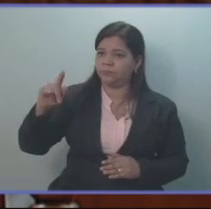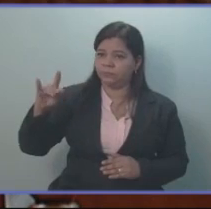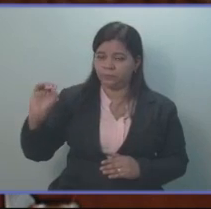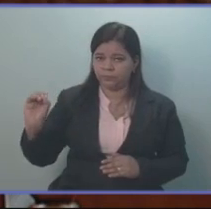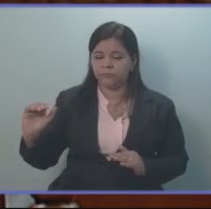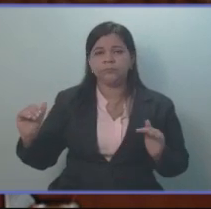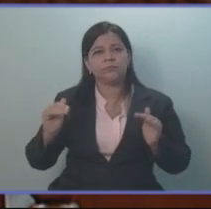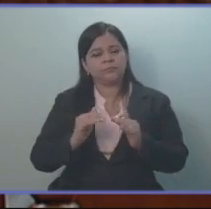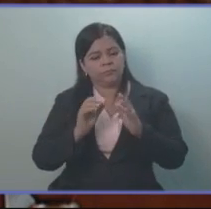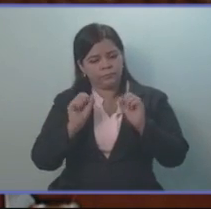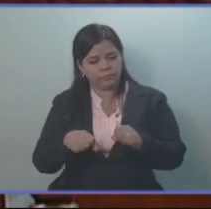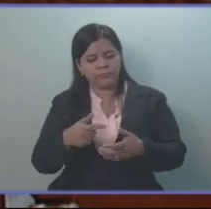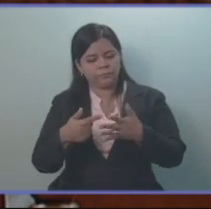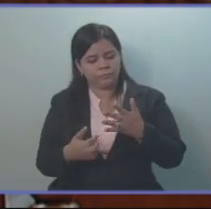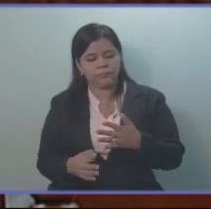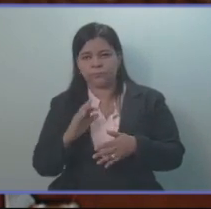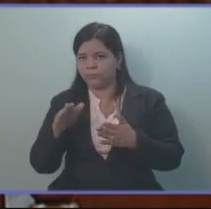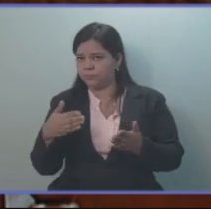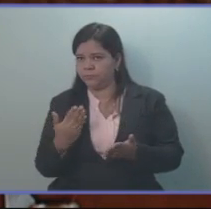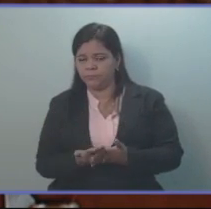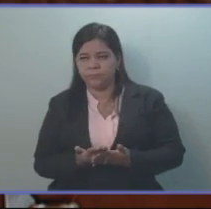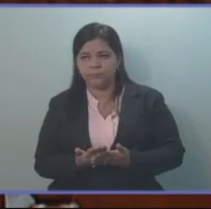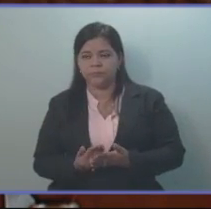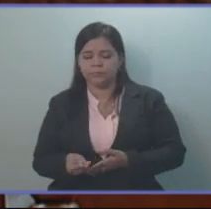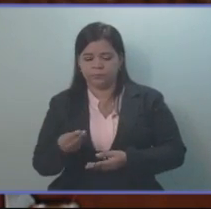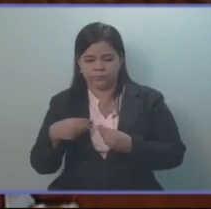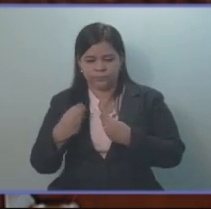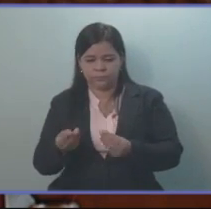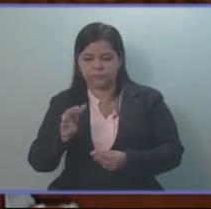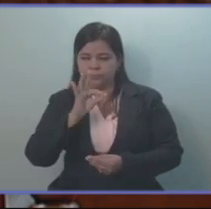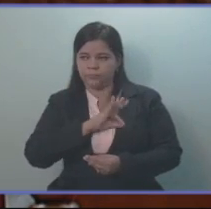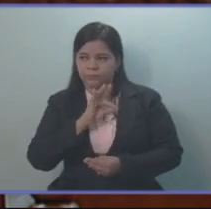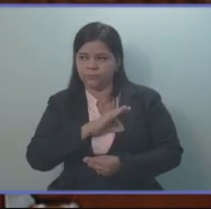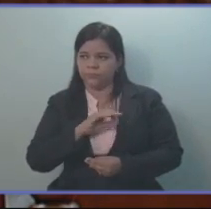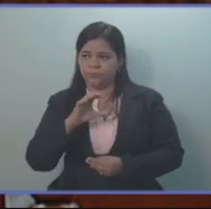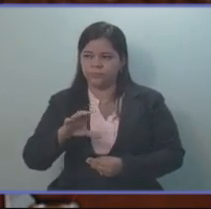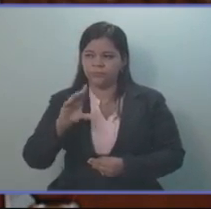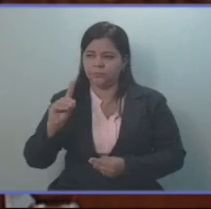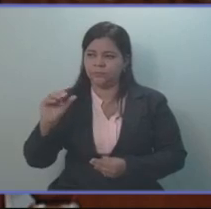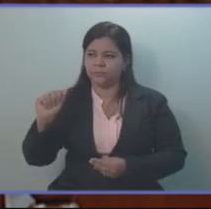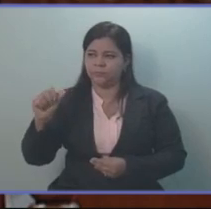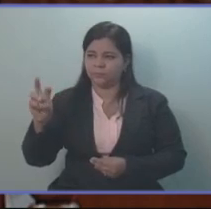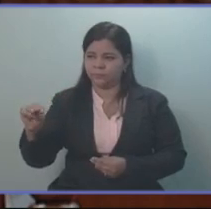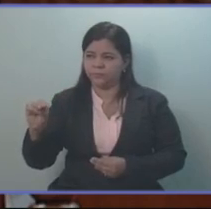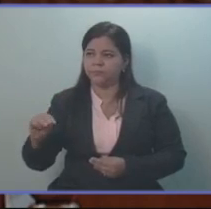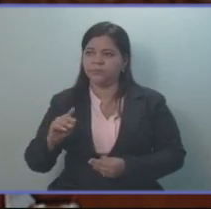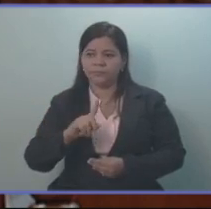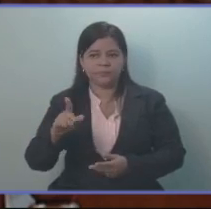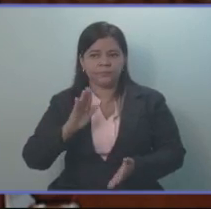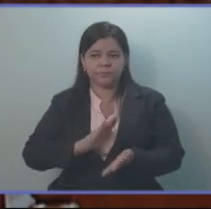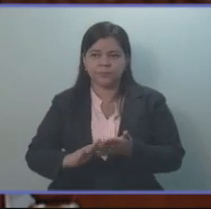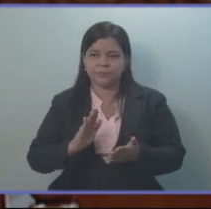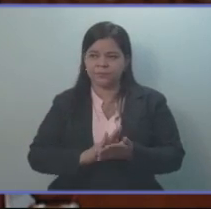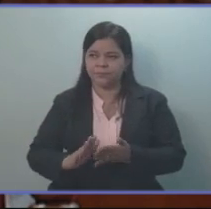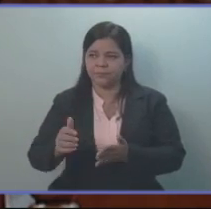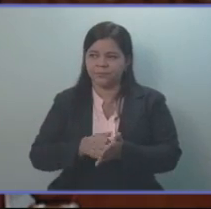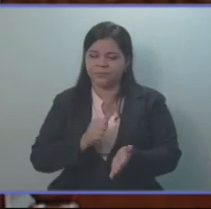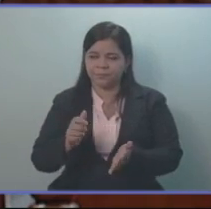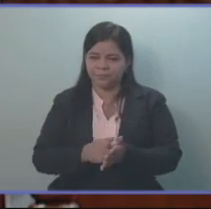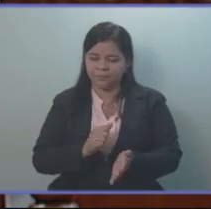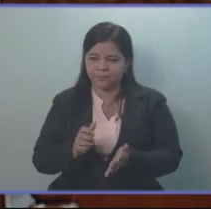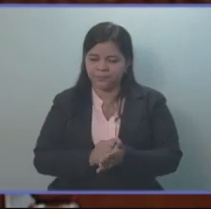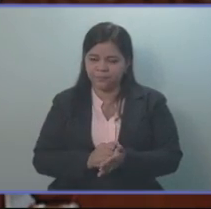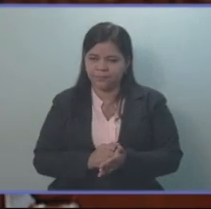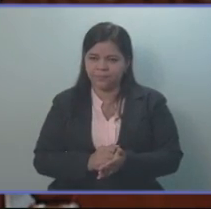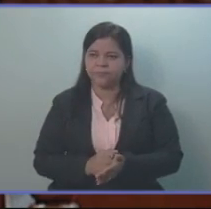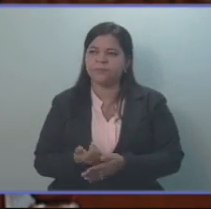para legalizarlos, urbanizarlos y traspasarlos a favor de la CBAM, estarán exentos del pago de los impuestos a